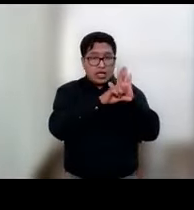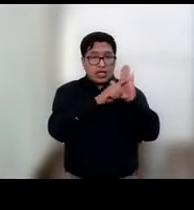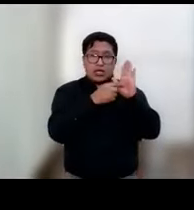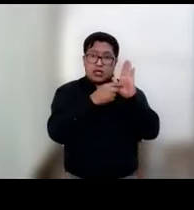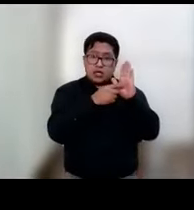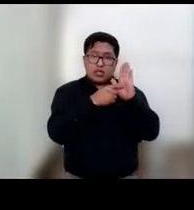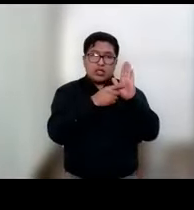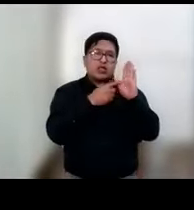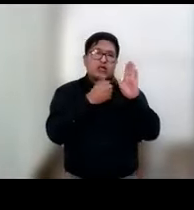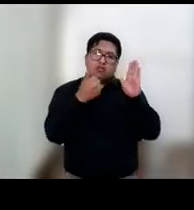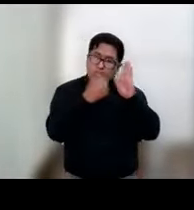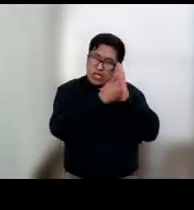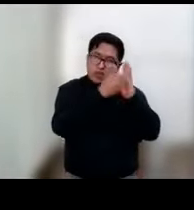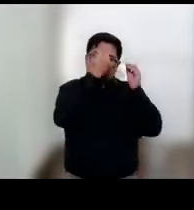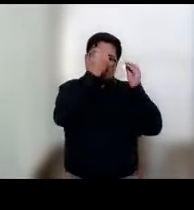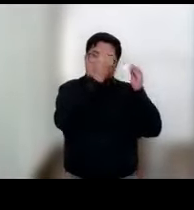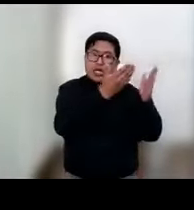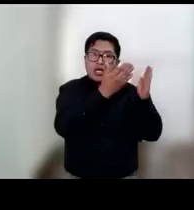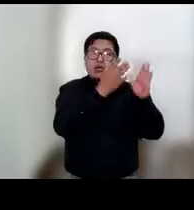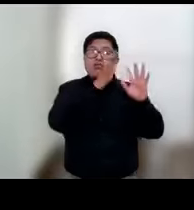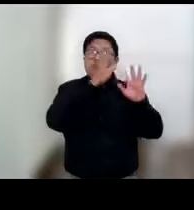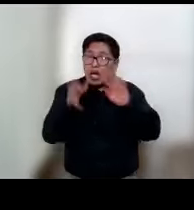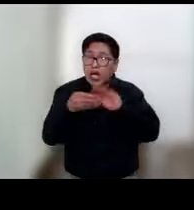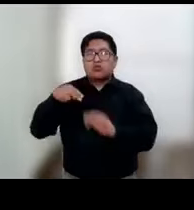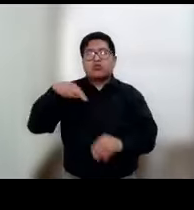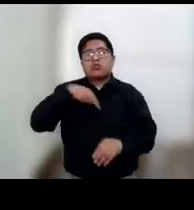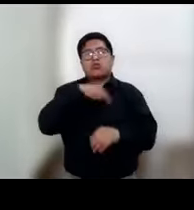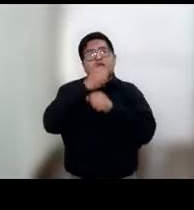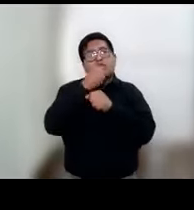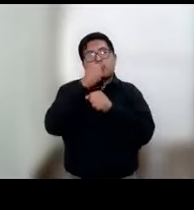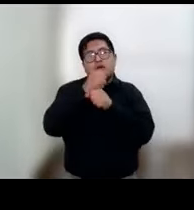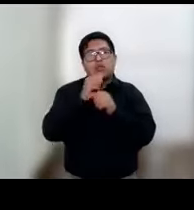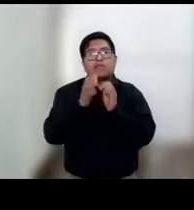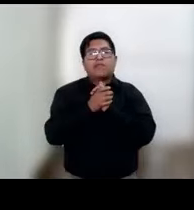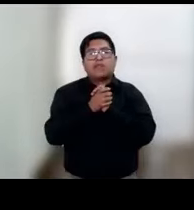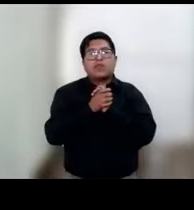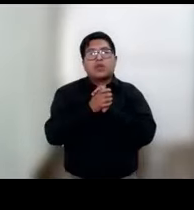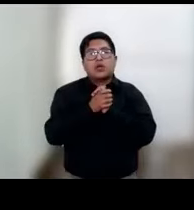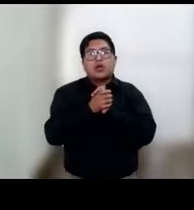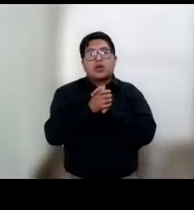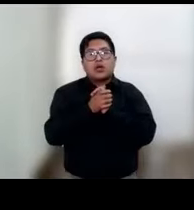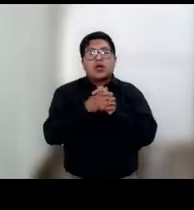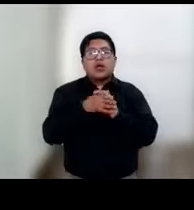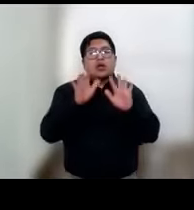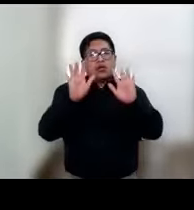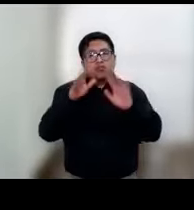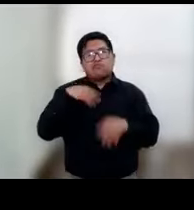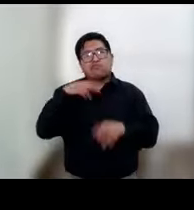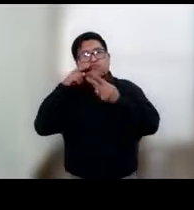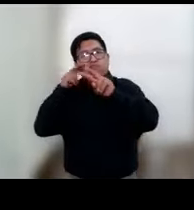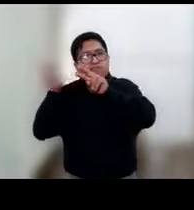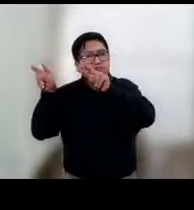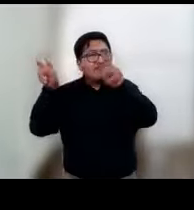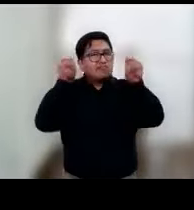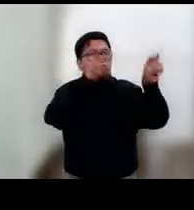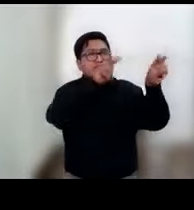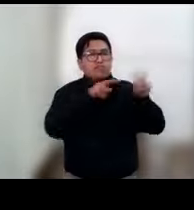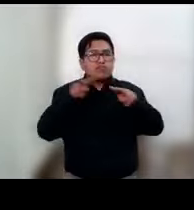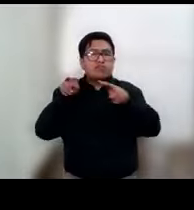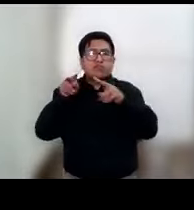pero creemos que también hemos entrado en esa lectura de la realidad nuestra de